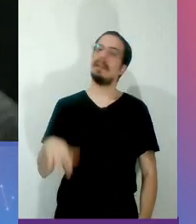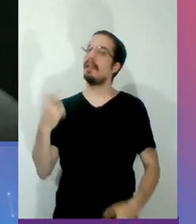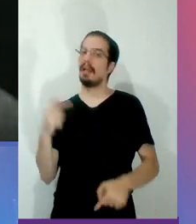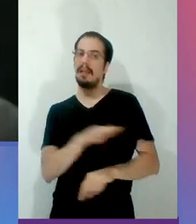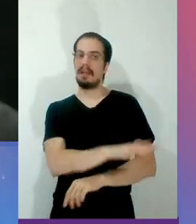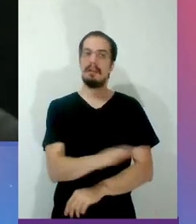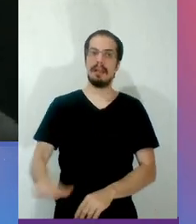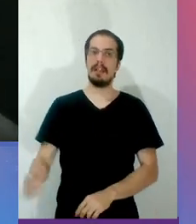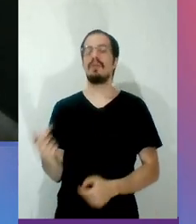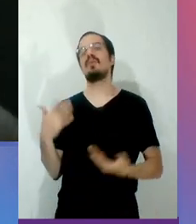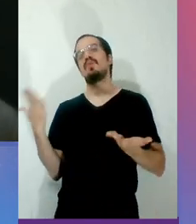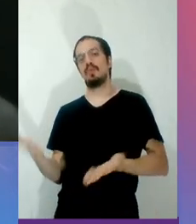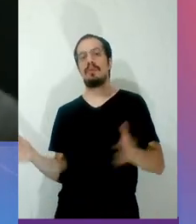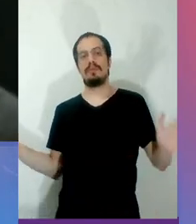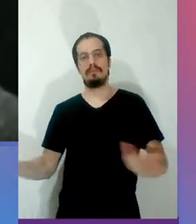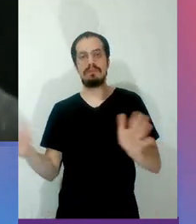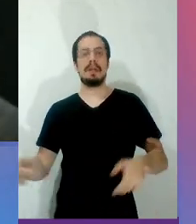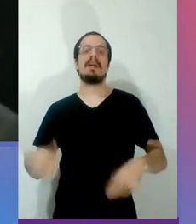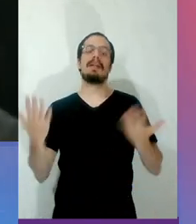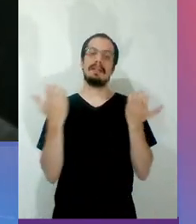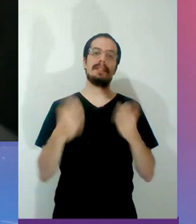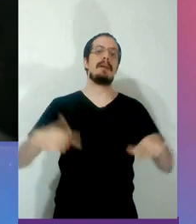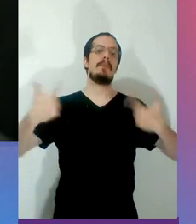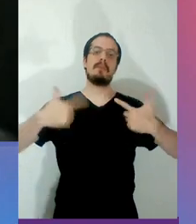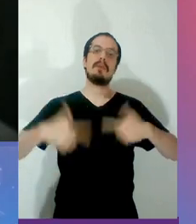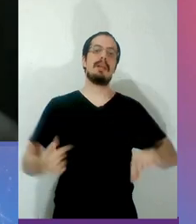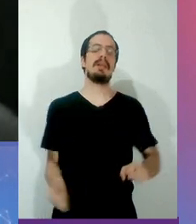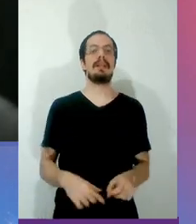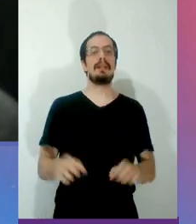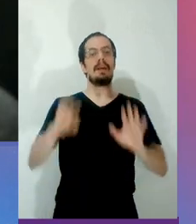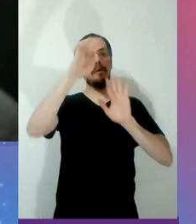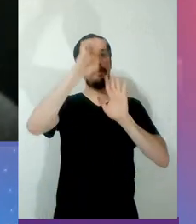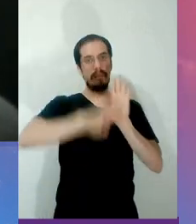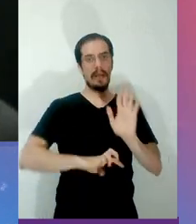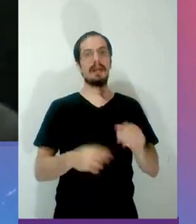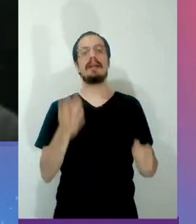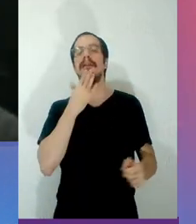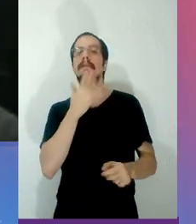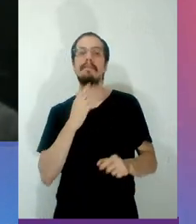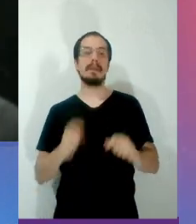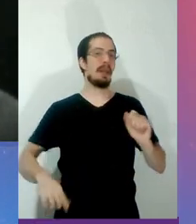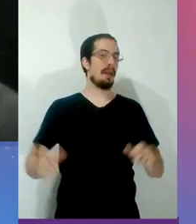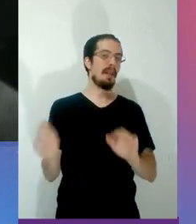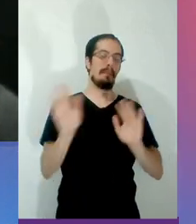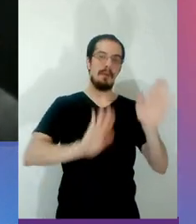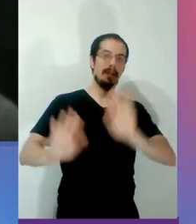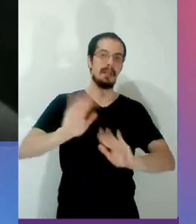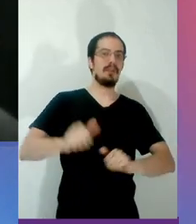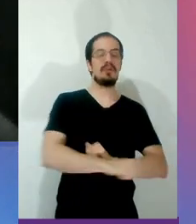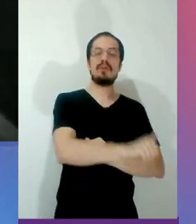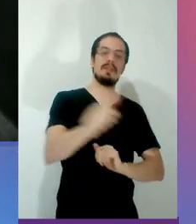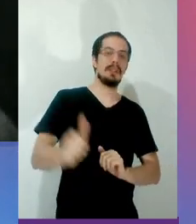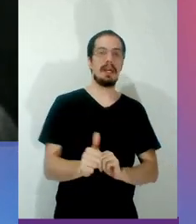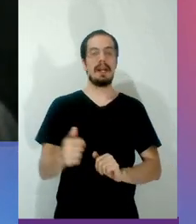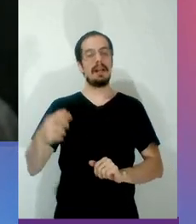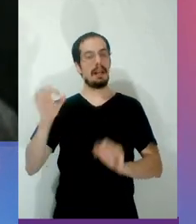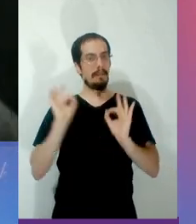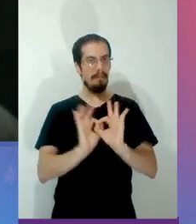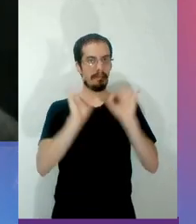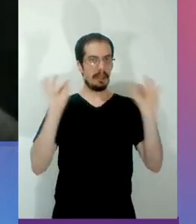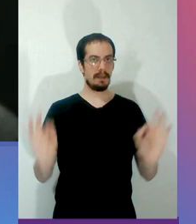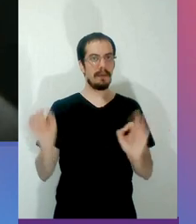tener políticas, planes y programas específicos de protección social, sobre todo, y que no cabe ninguna